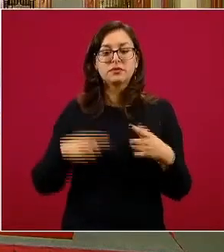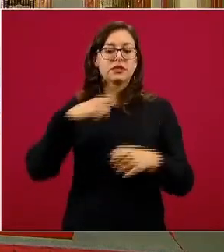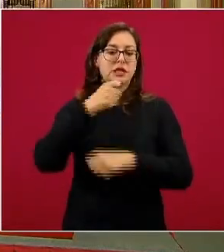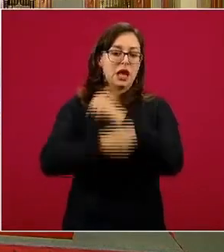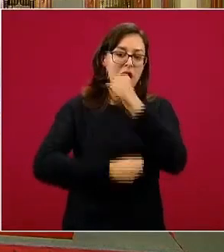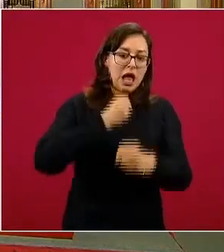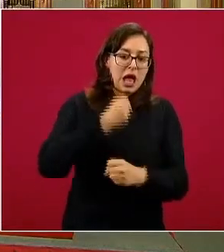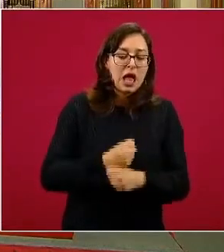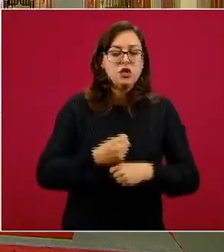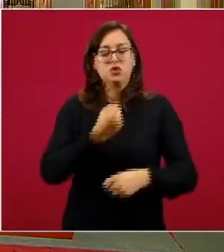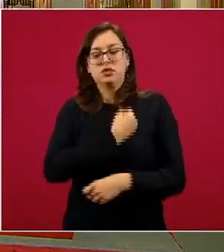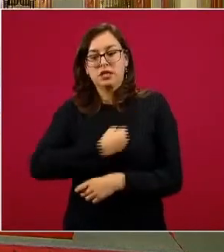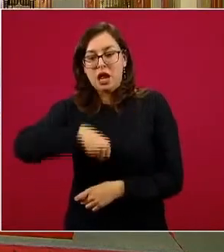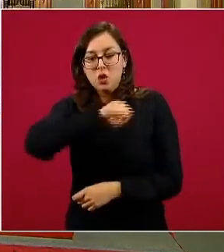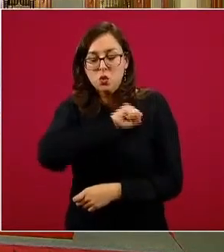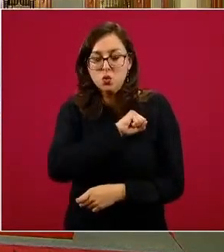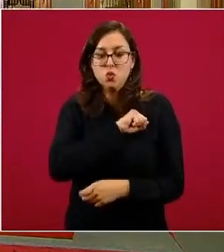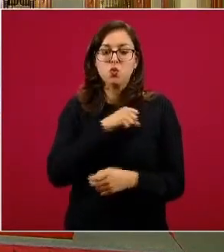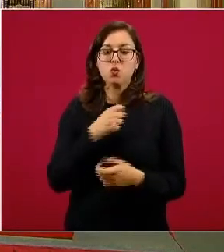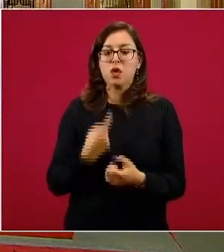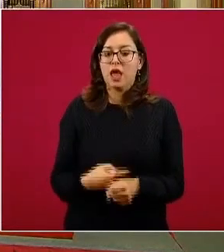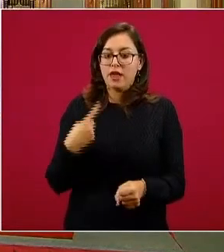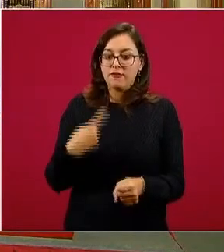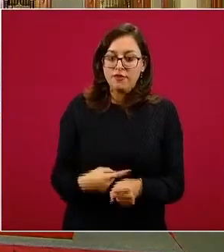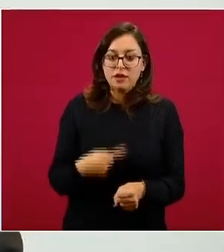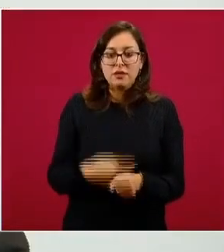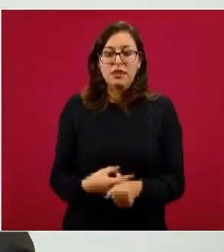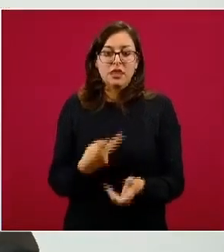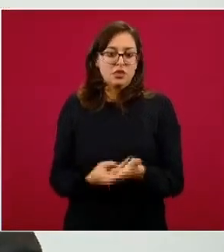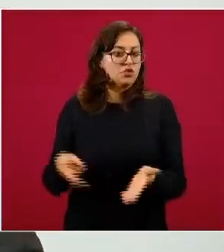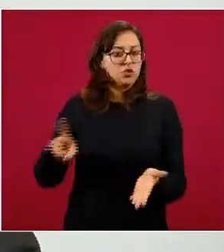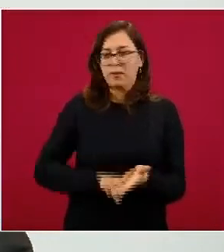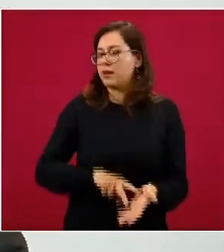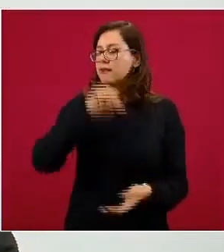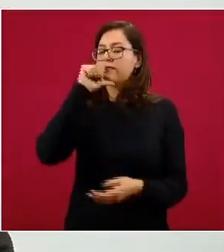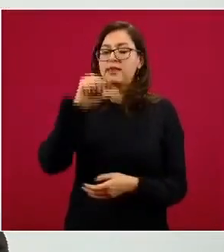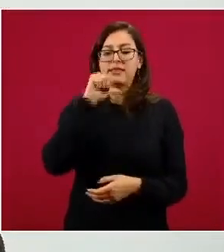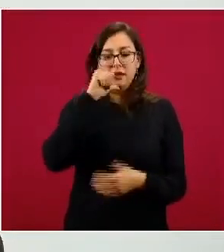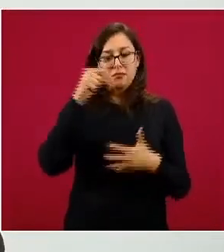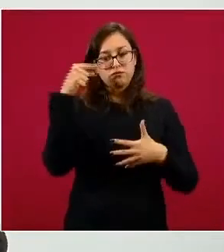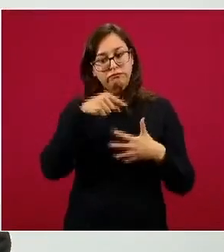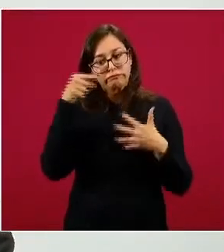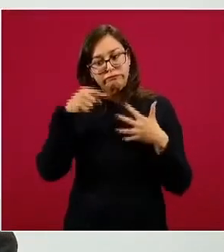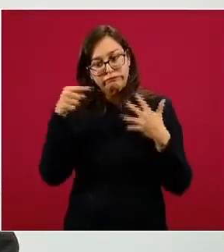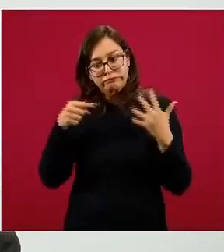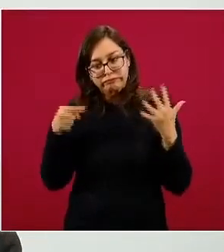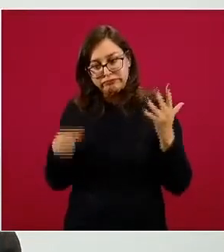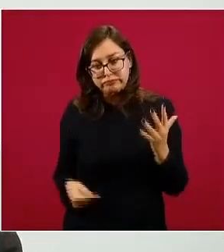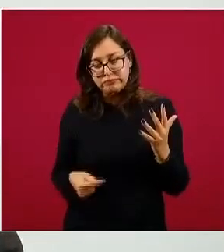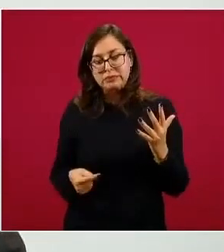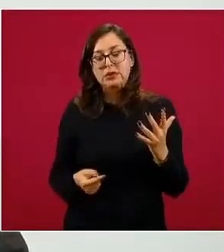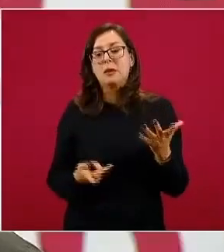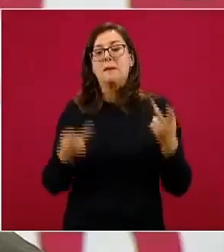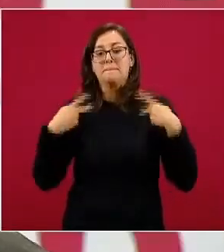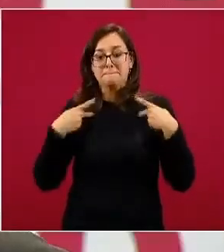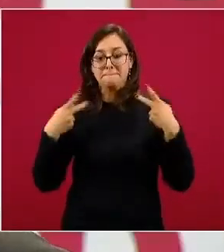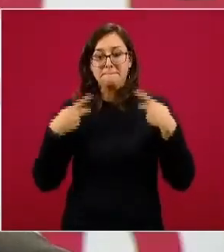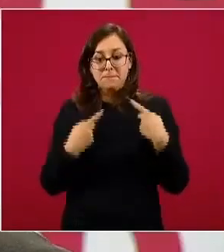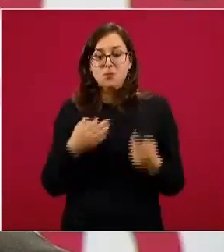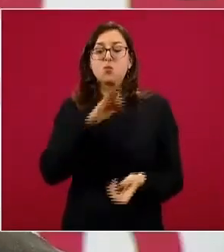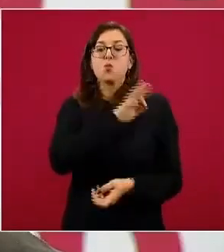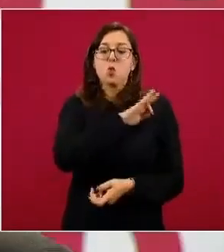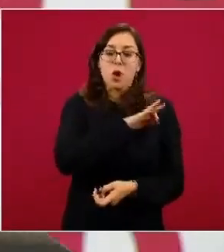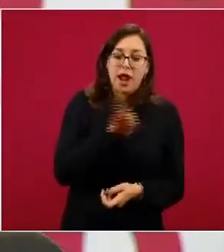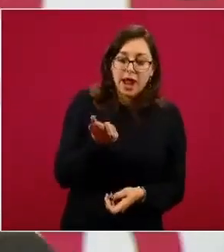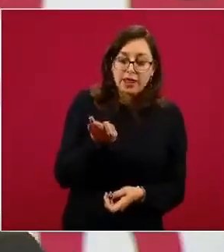de condiciones de salud, de no tener enfermedades intercurrentes, etcétera, etcétera, etcétera. Las personas pueden